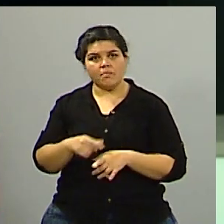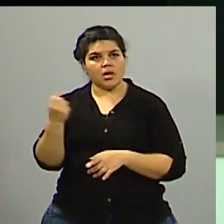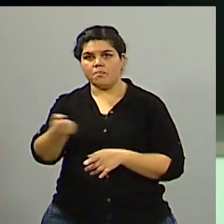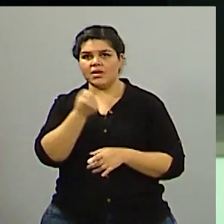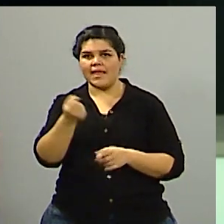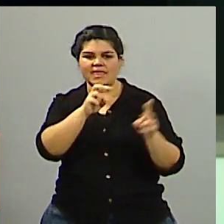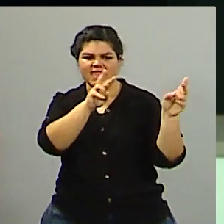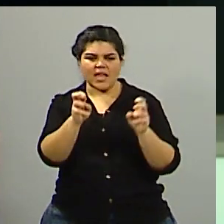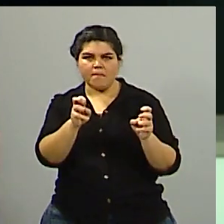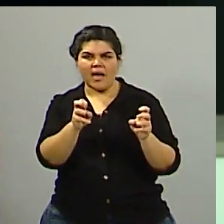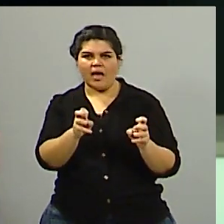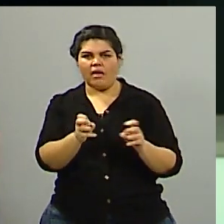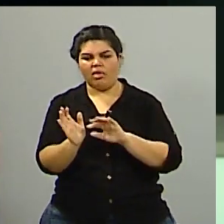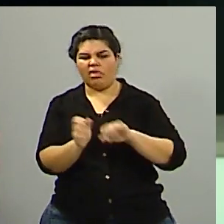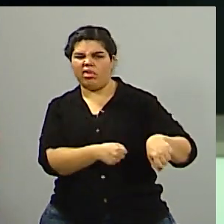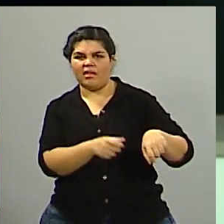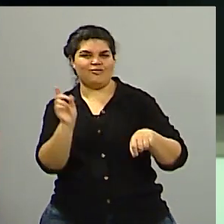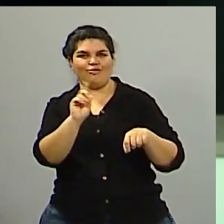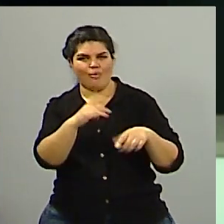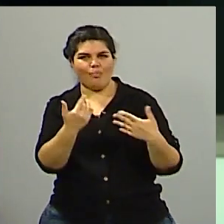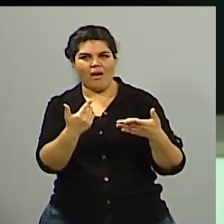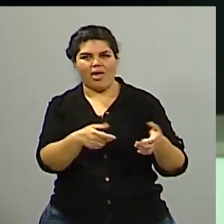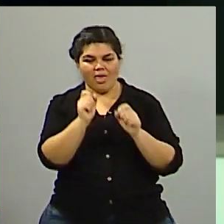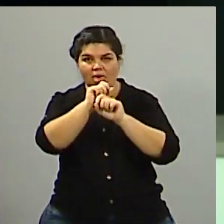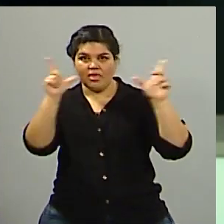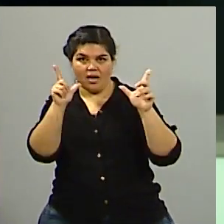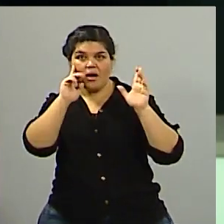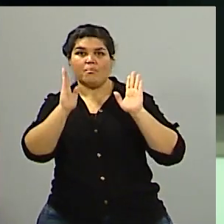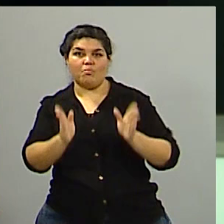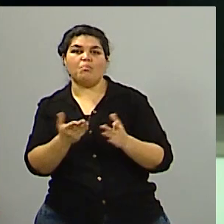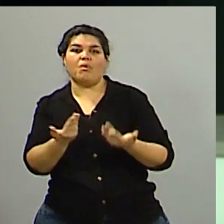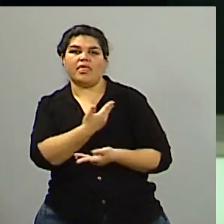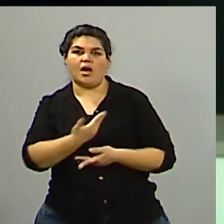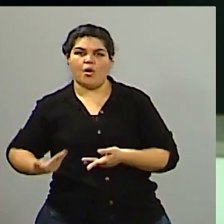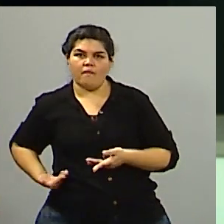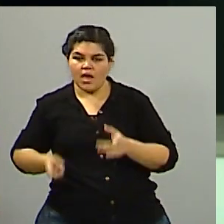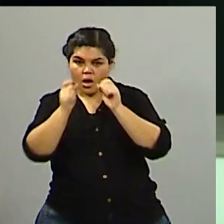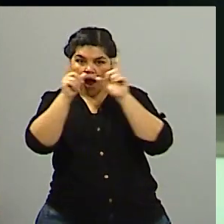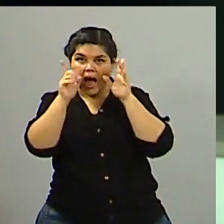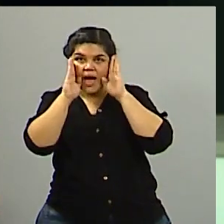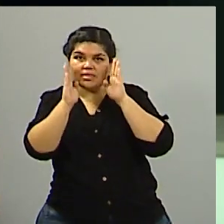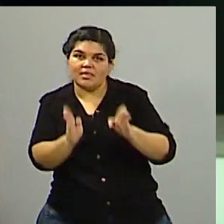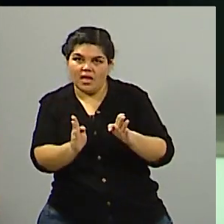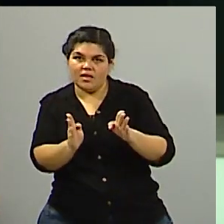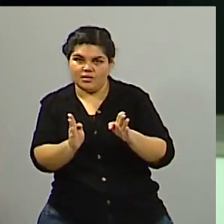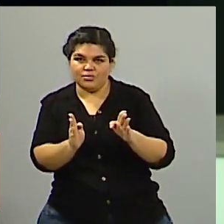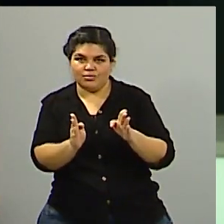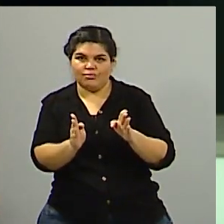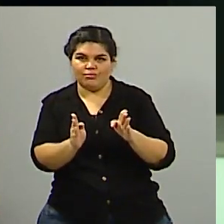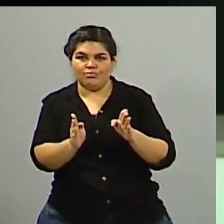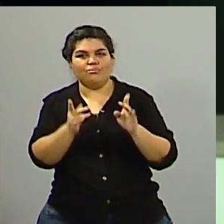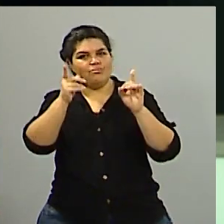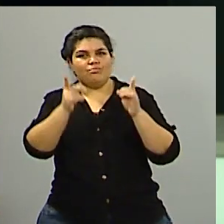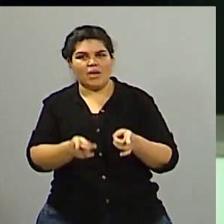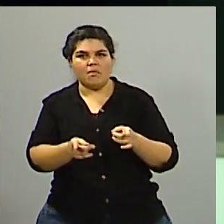a ser parte de la agenda política, ¿no? Sí. Y por ahí generar a partir de ahí políticas públicas reales, ¿no? Que puedan un poco combatir